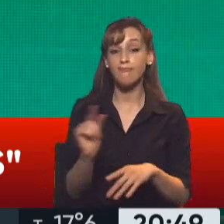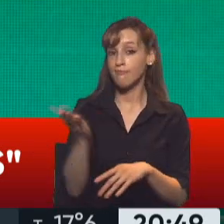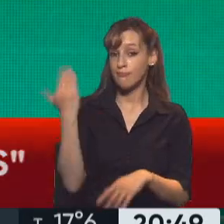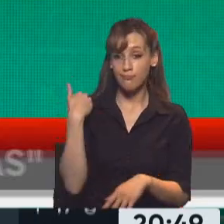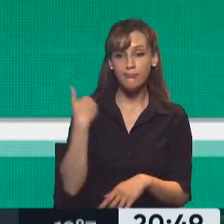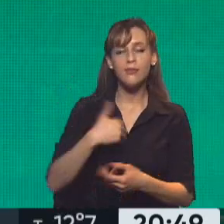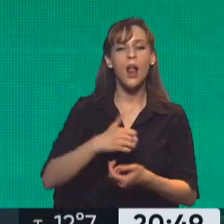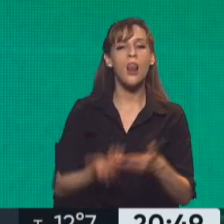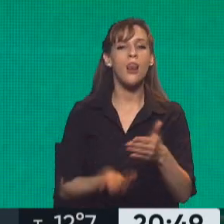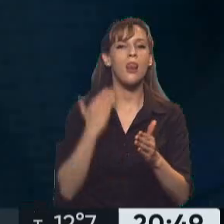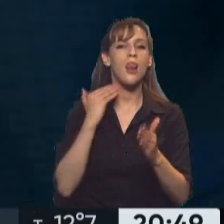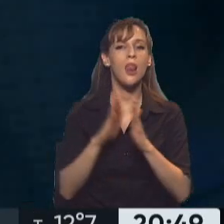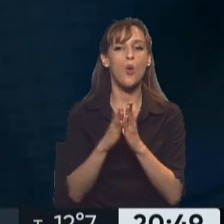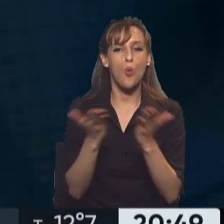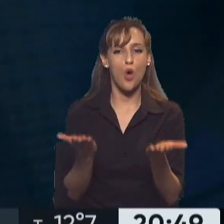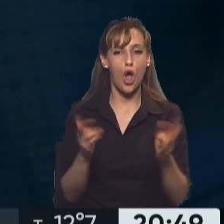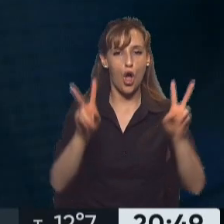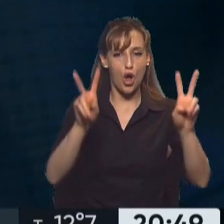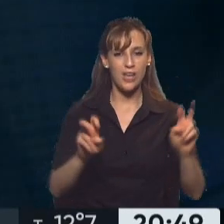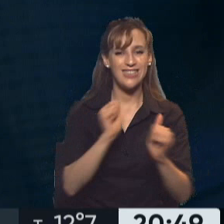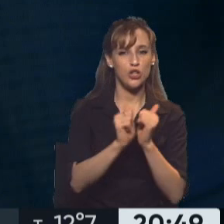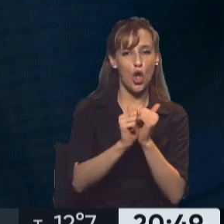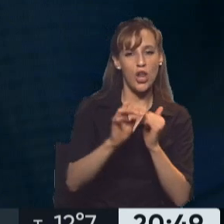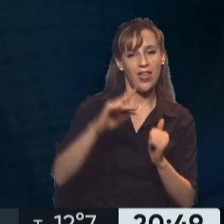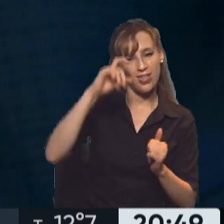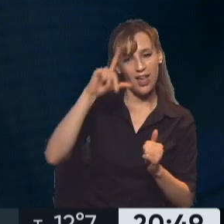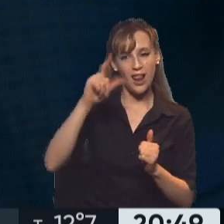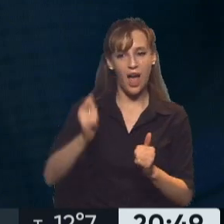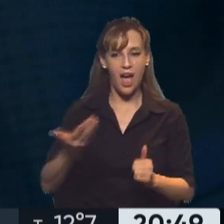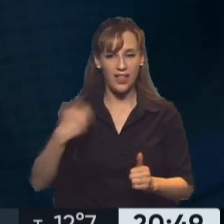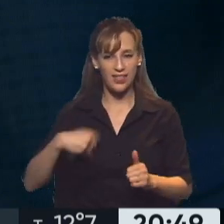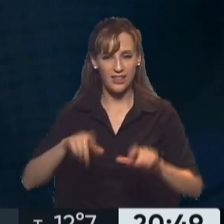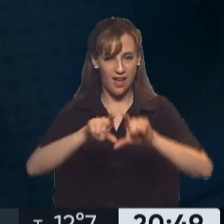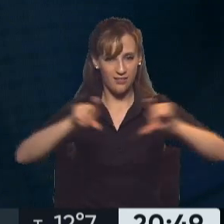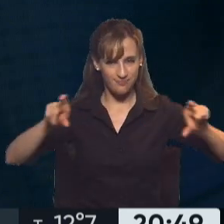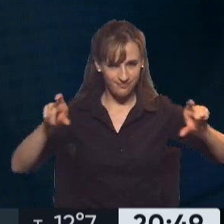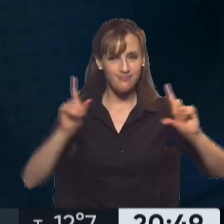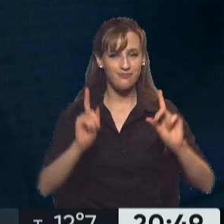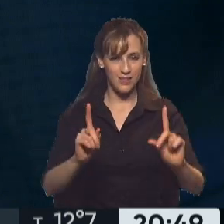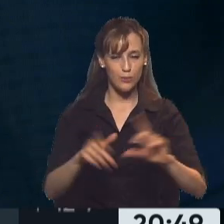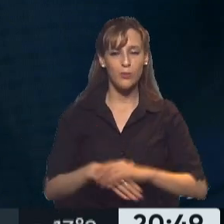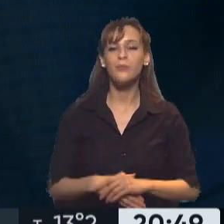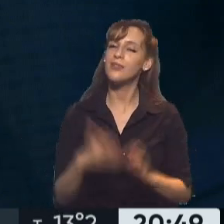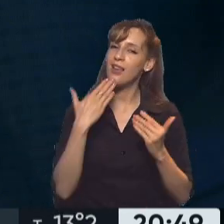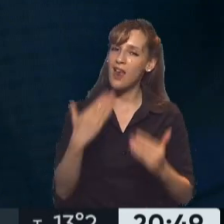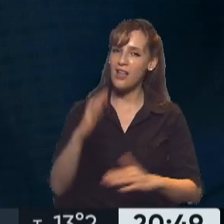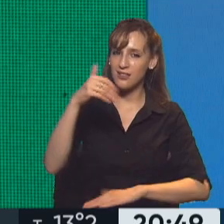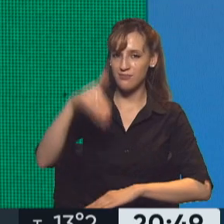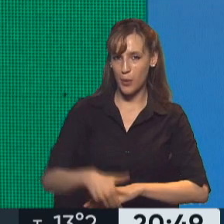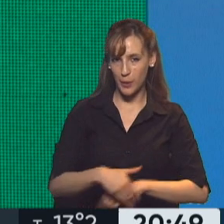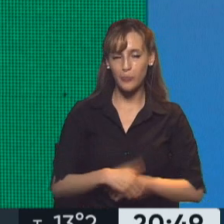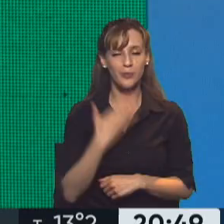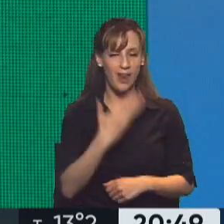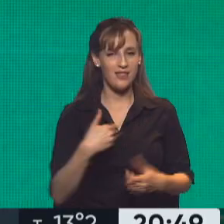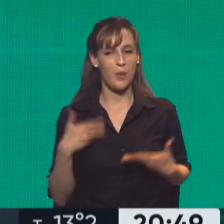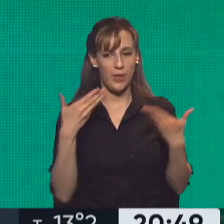este libro, Historia de la Argentina, que le vamos a recomendar y lo estamos viendo nuevamente en la pantalla. Gracias por acompañarnos hoy. Gracias por la